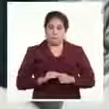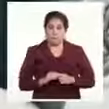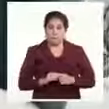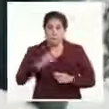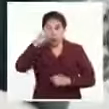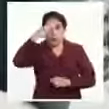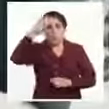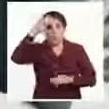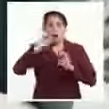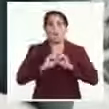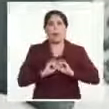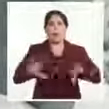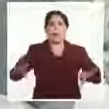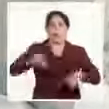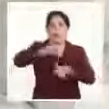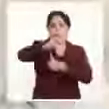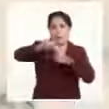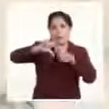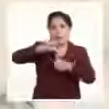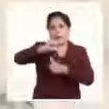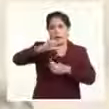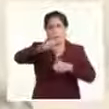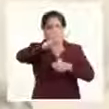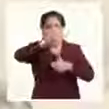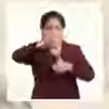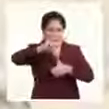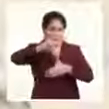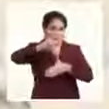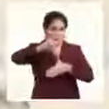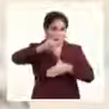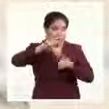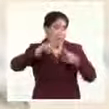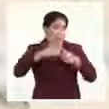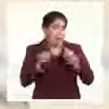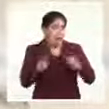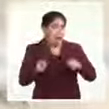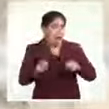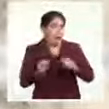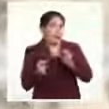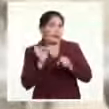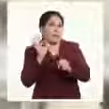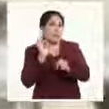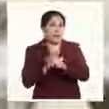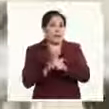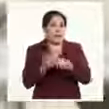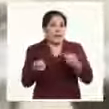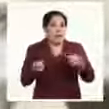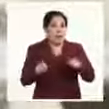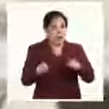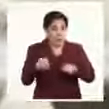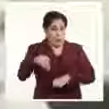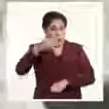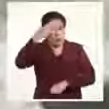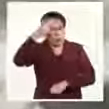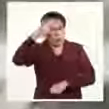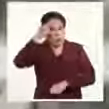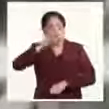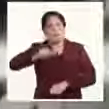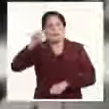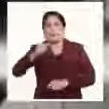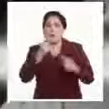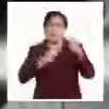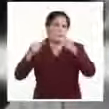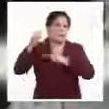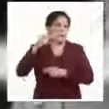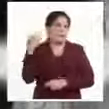constituye un referente en América Latina, si del mundo radiofónico se trata. Desde la llegada de la radio al país, muchos han sido sus